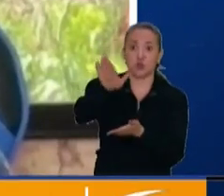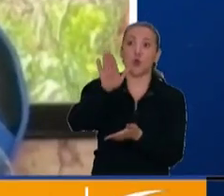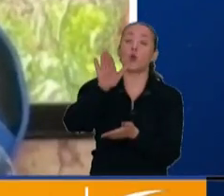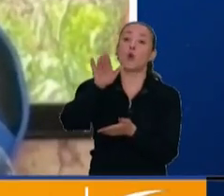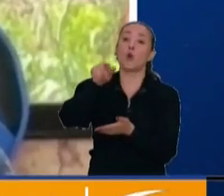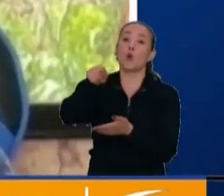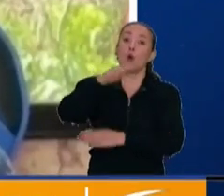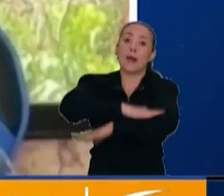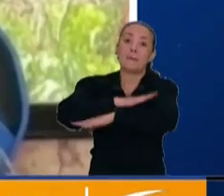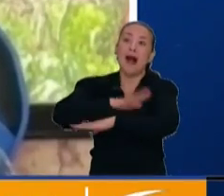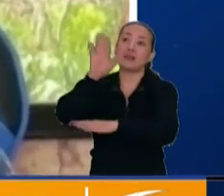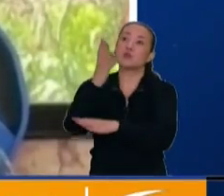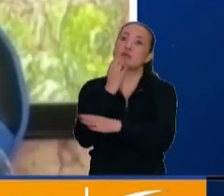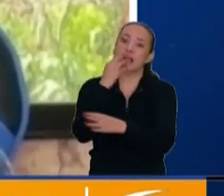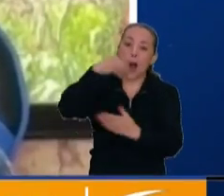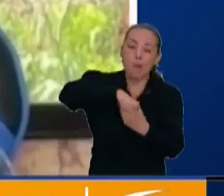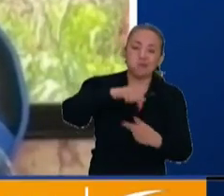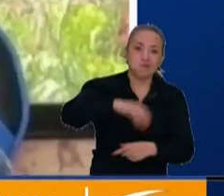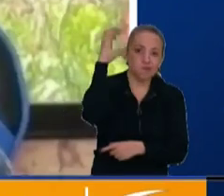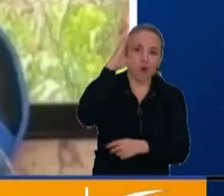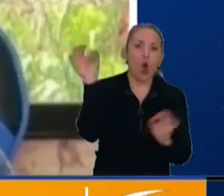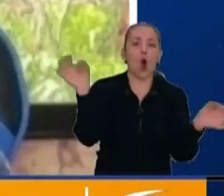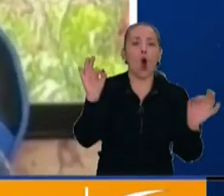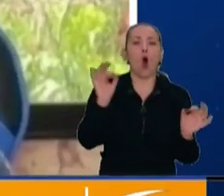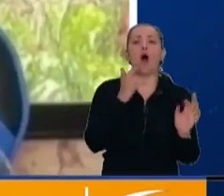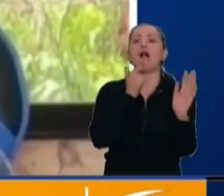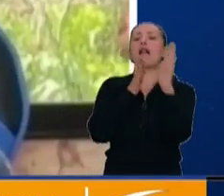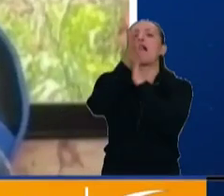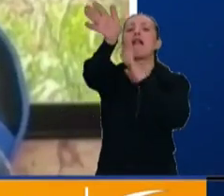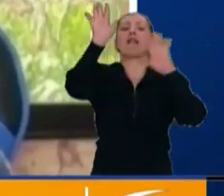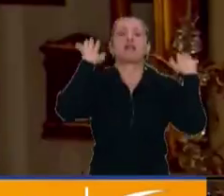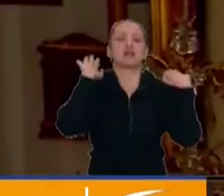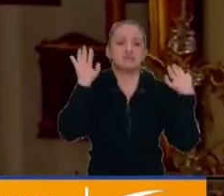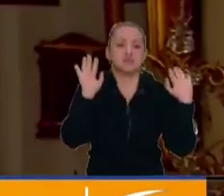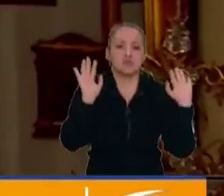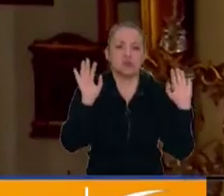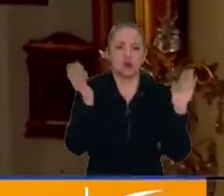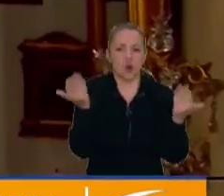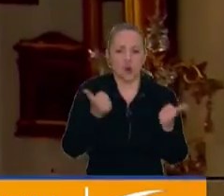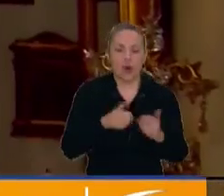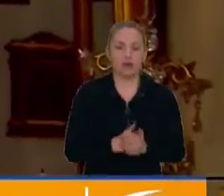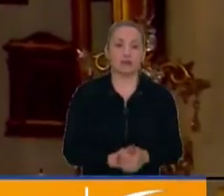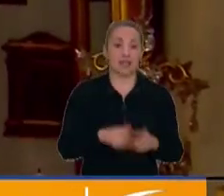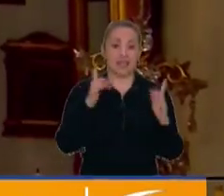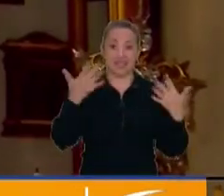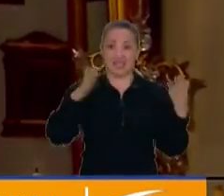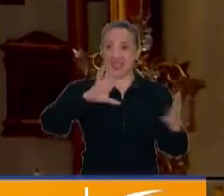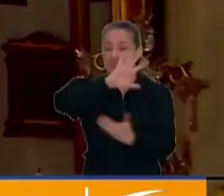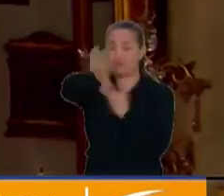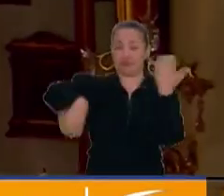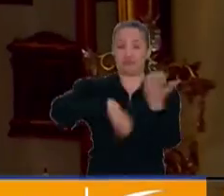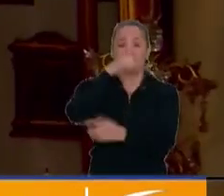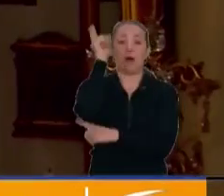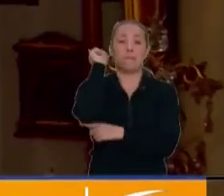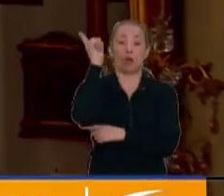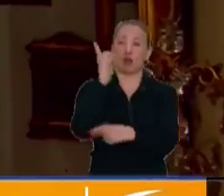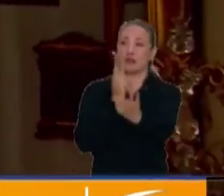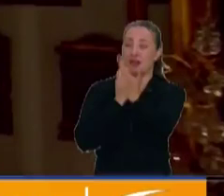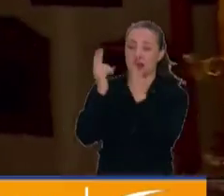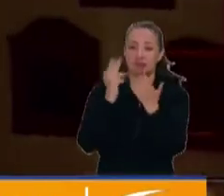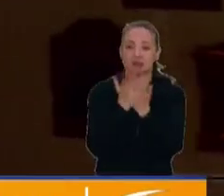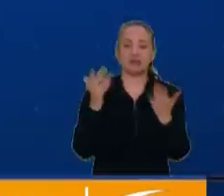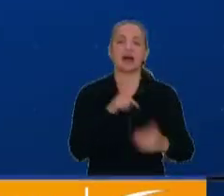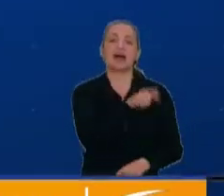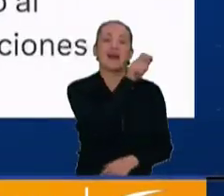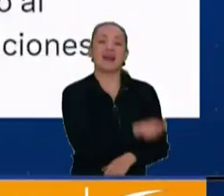en Colombia, no sabemos si fue un comentario al aire que lanzó el canciller. Desatada la tormenta política y diplomática,